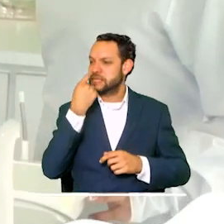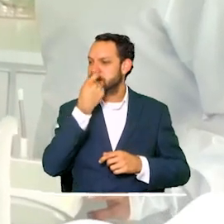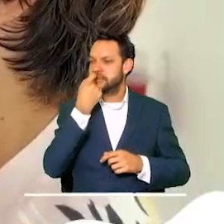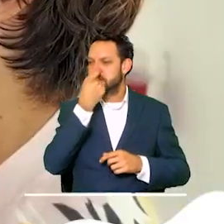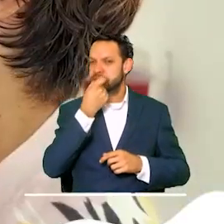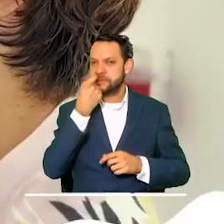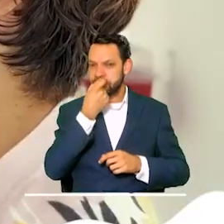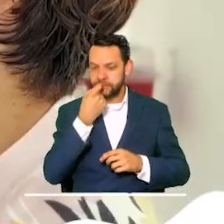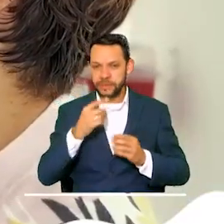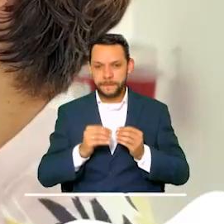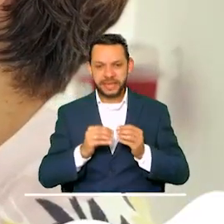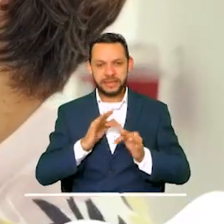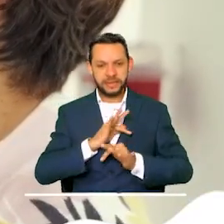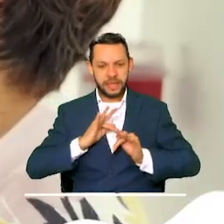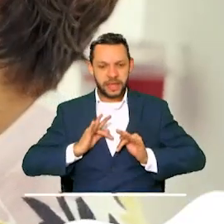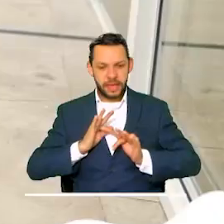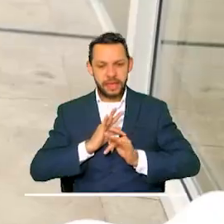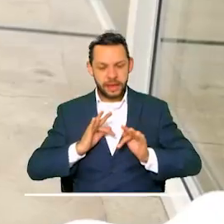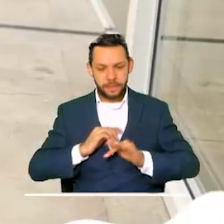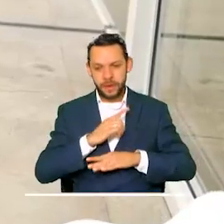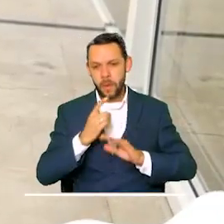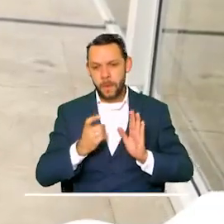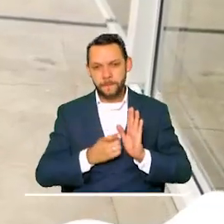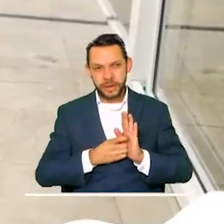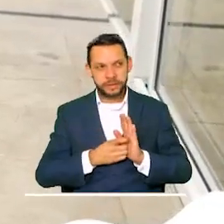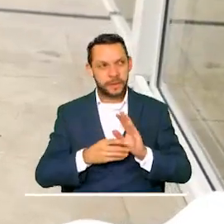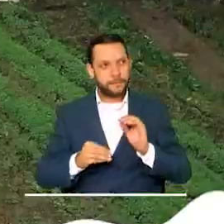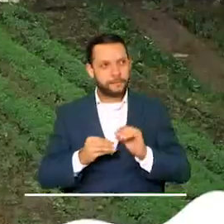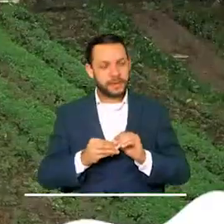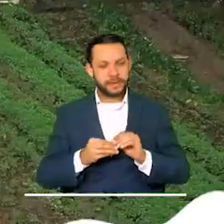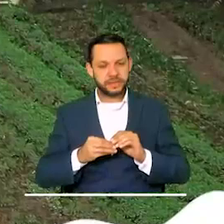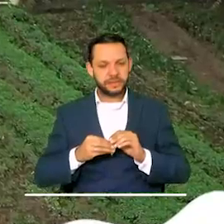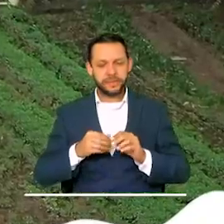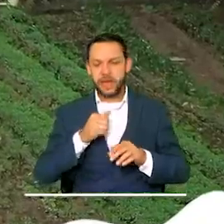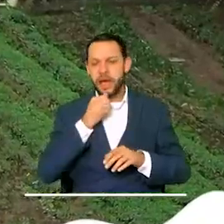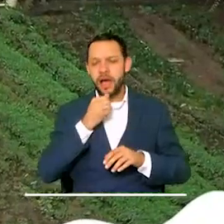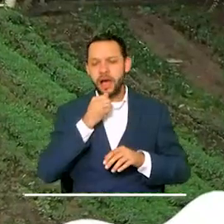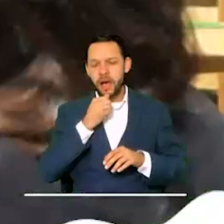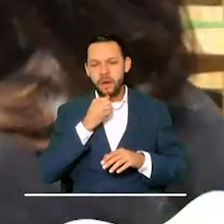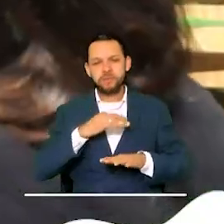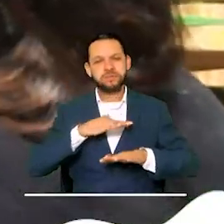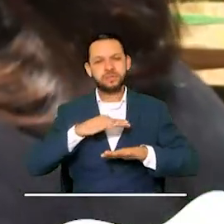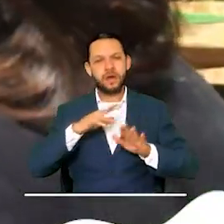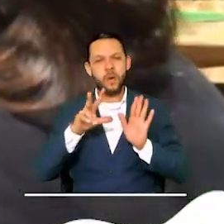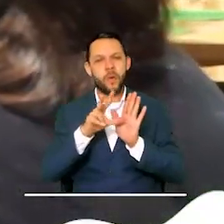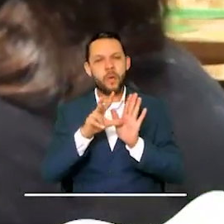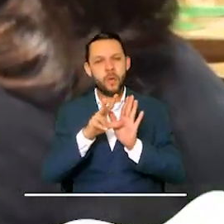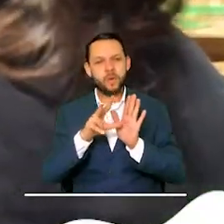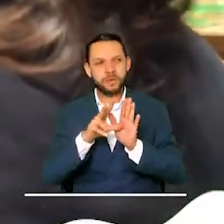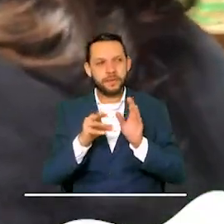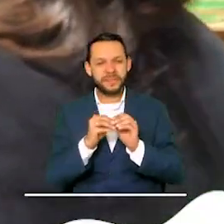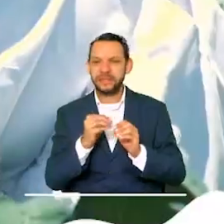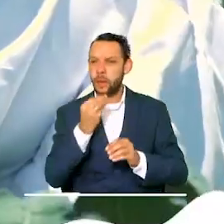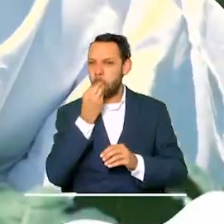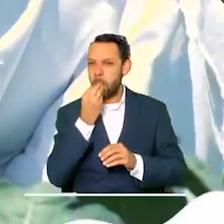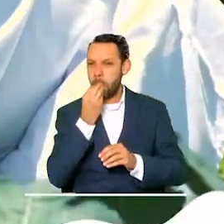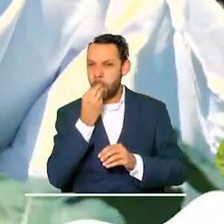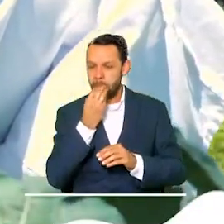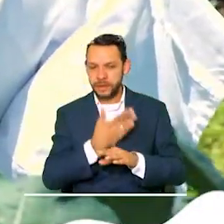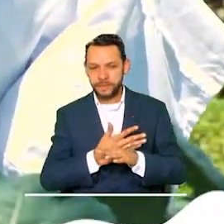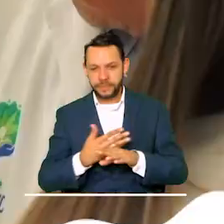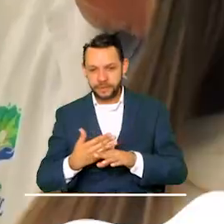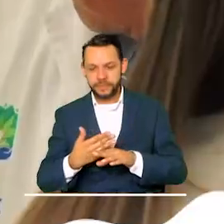neurofocal, terapias integrativas, spa, hospedaje, alimentación saludable de nuestra